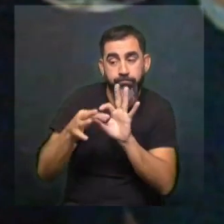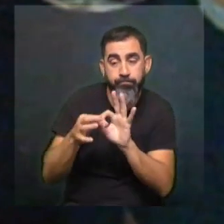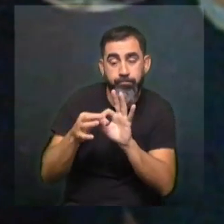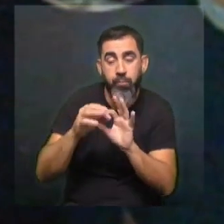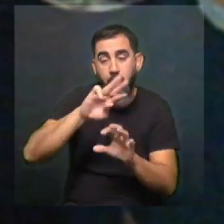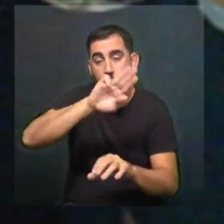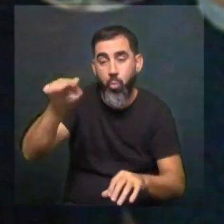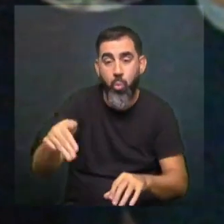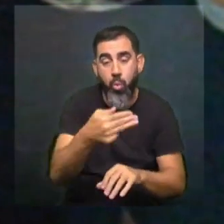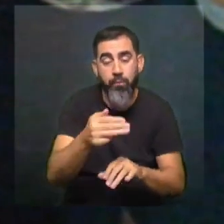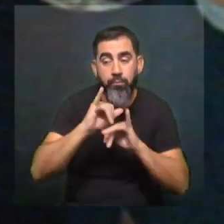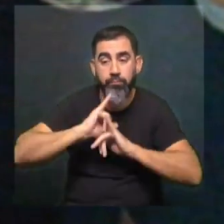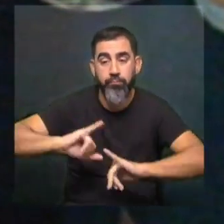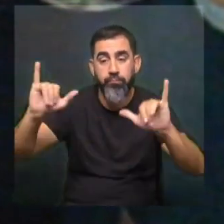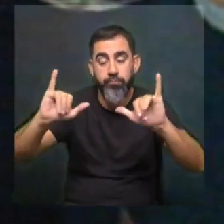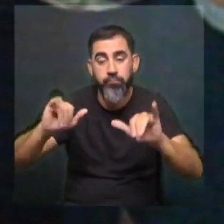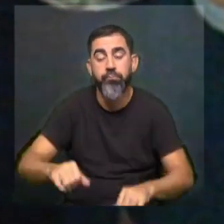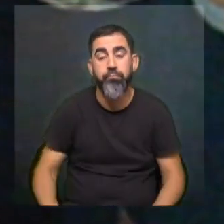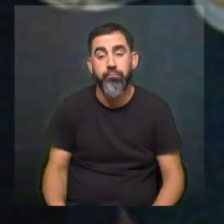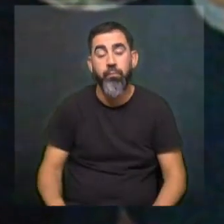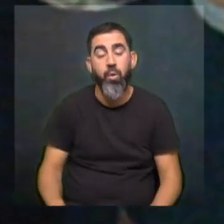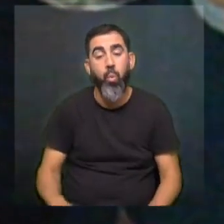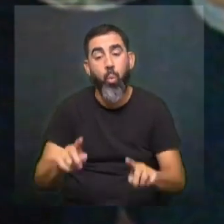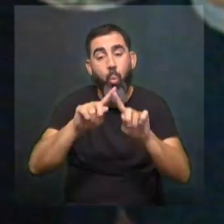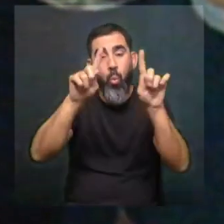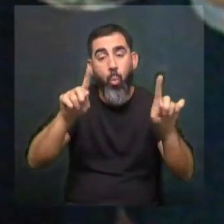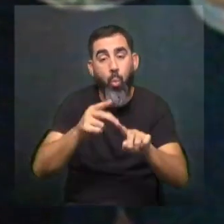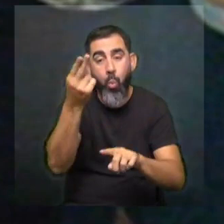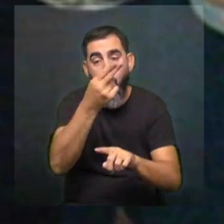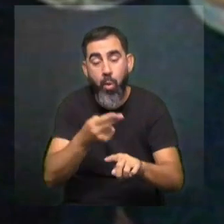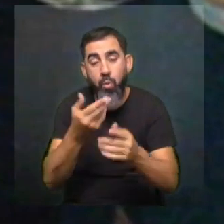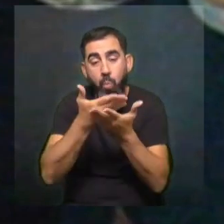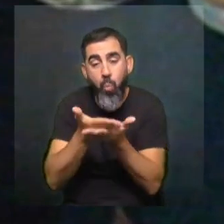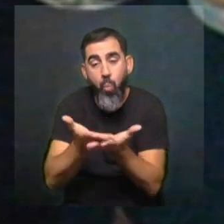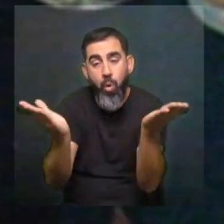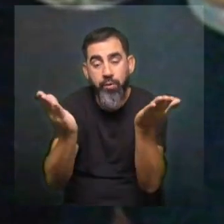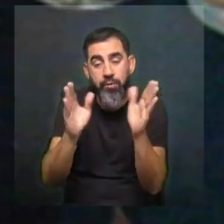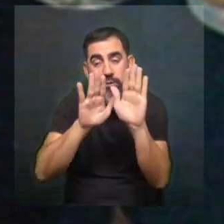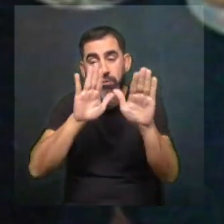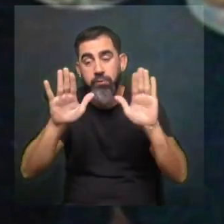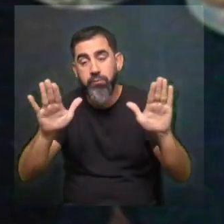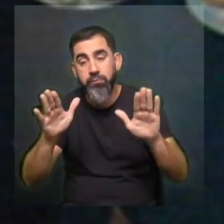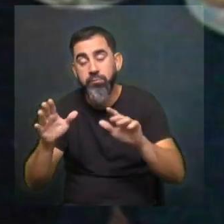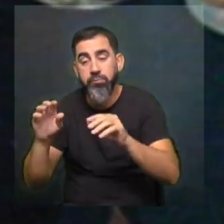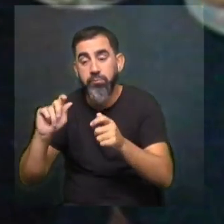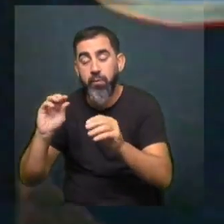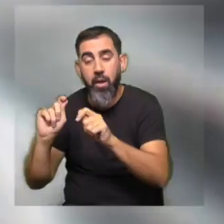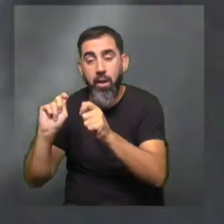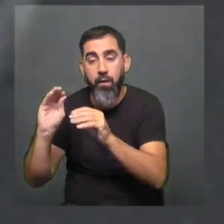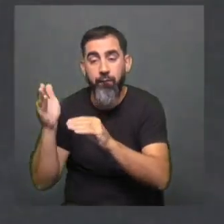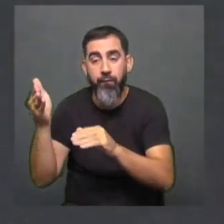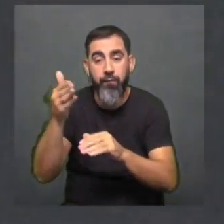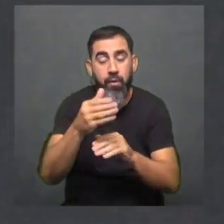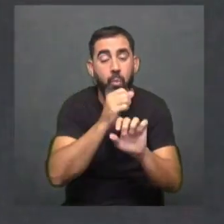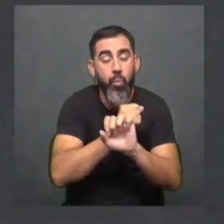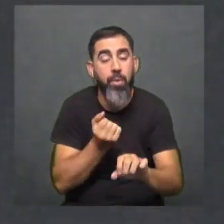web de divulgación. La serie de cuadros forman parte de una muestra diseñada para ser itinerante y podrá